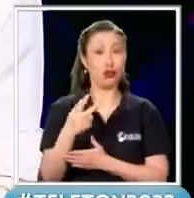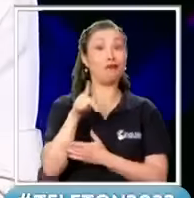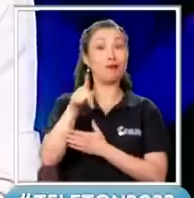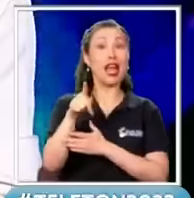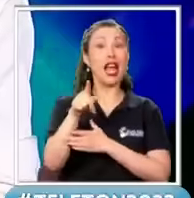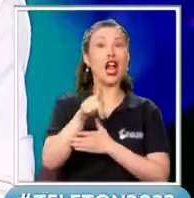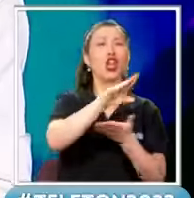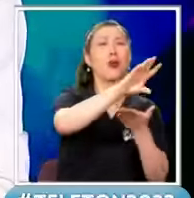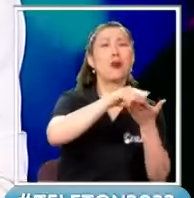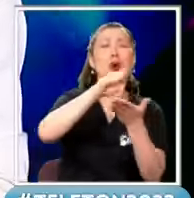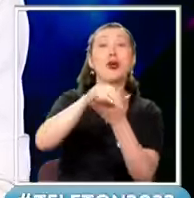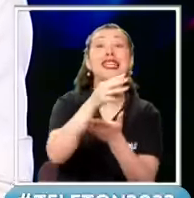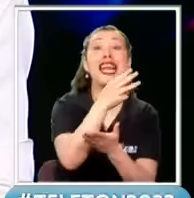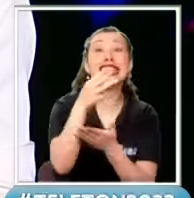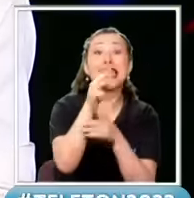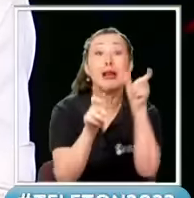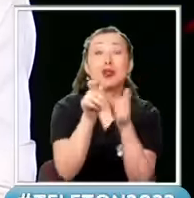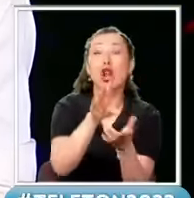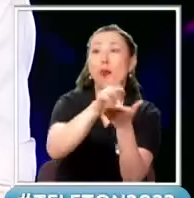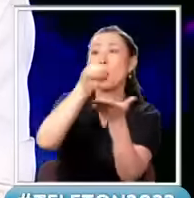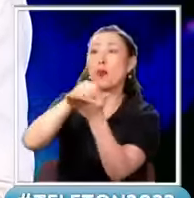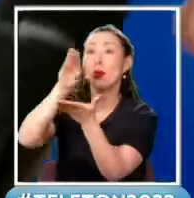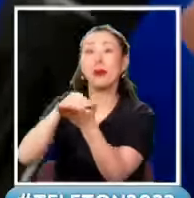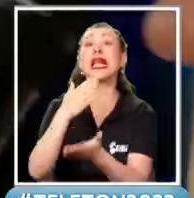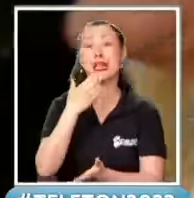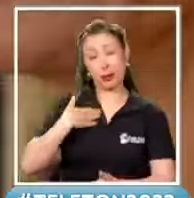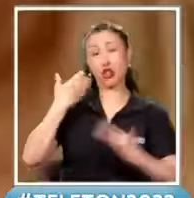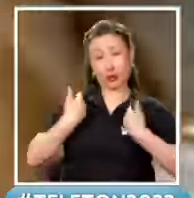a 33 personas, incluida yo.